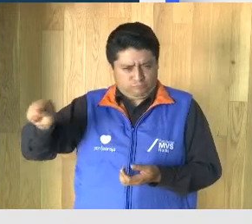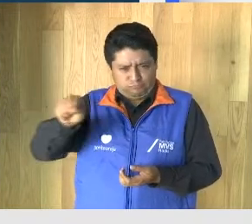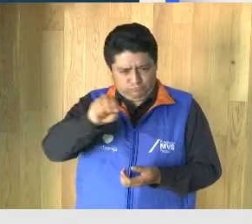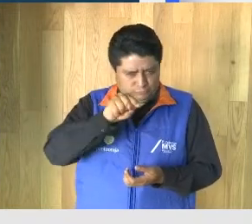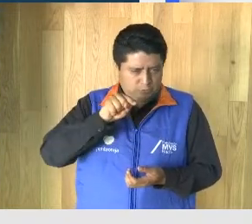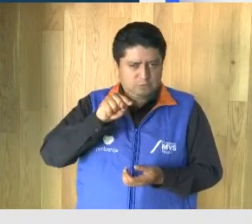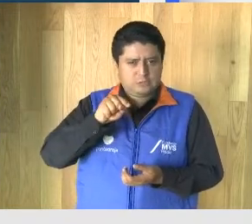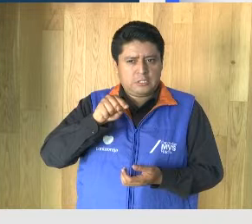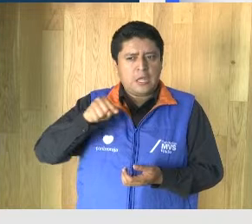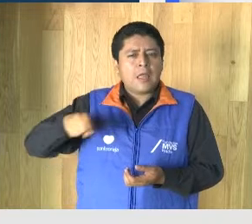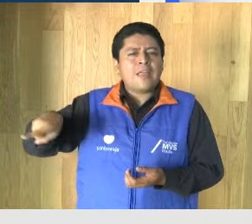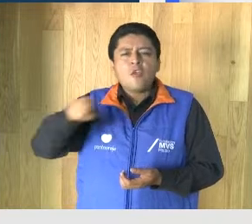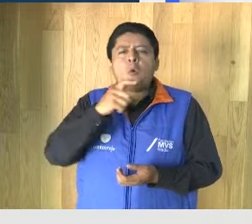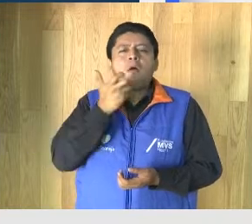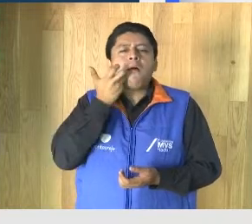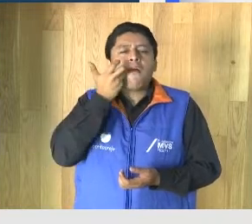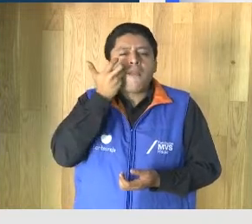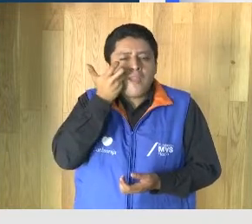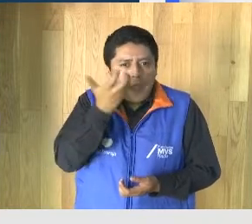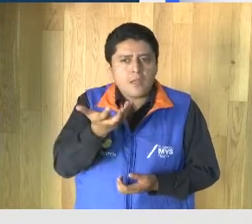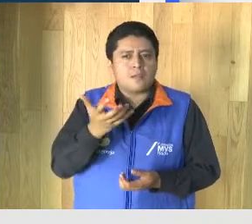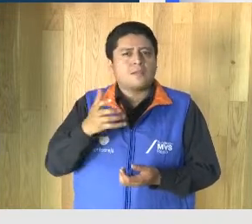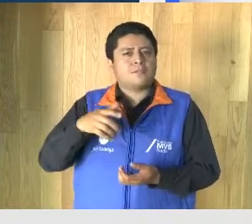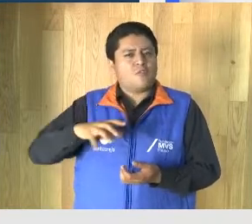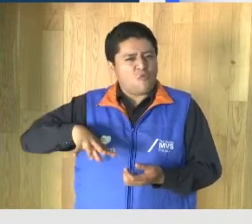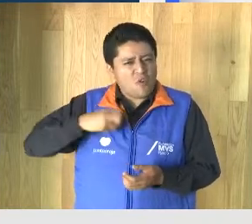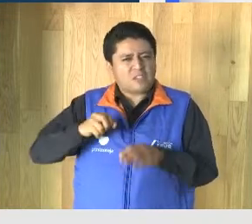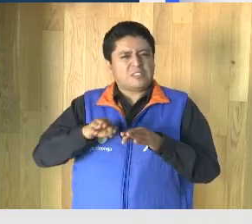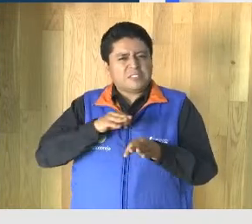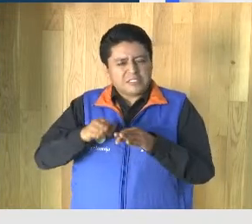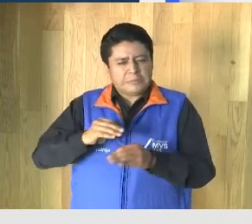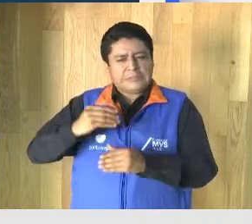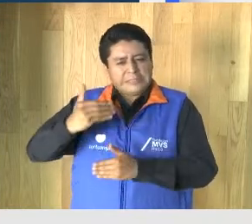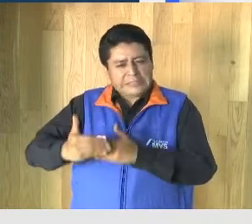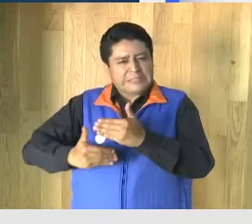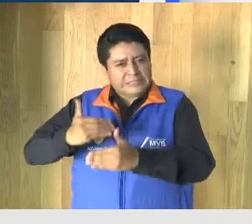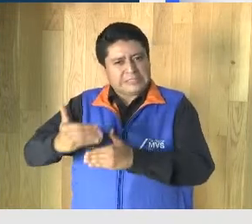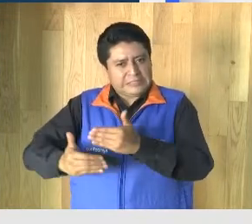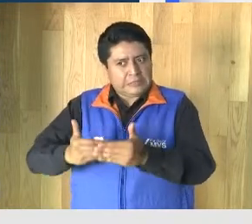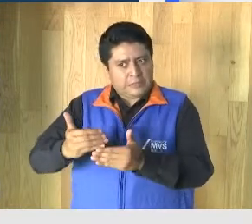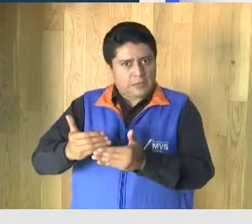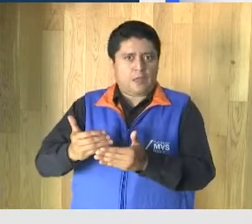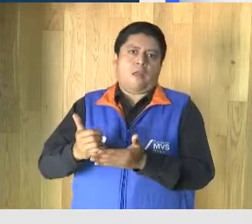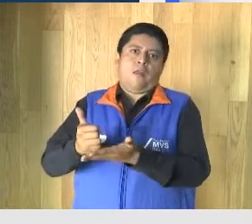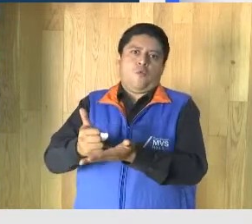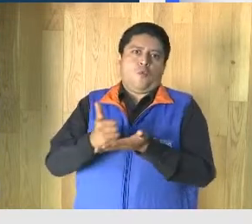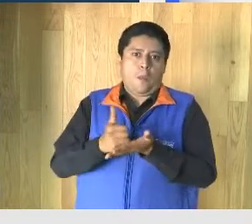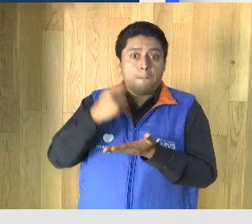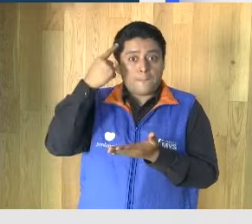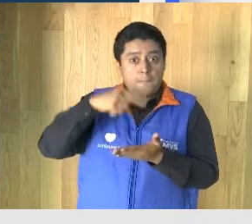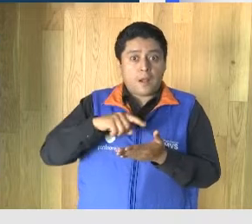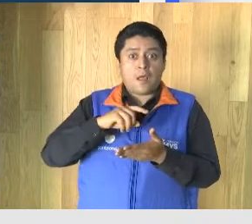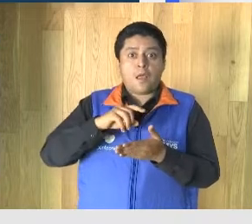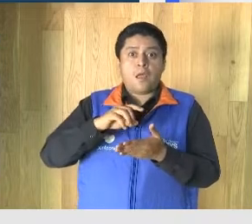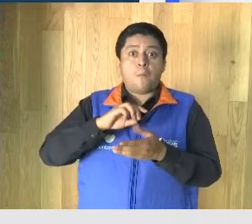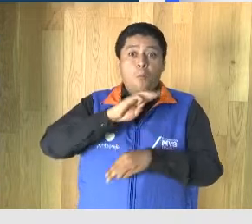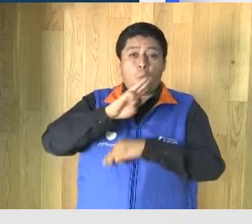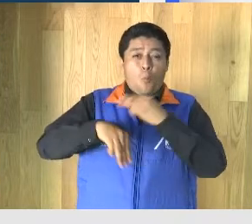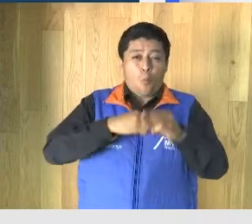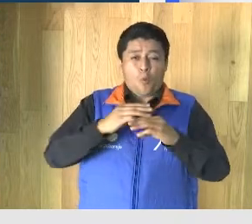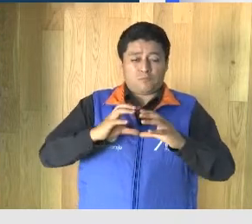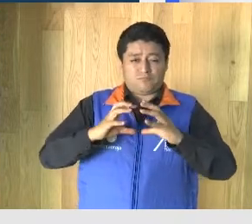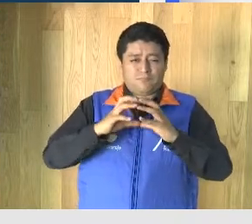empezando a, digamos, a poner en marcha, nos ubicaría en un escenario más optimista en el que podríamos llegar entre el 1,5